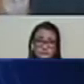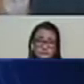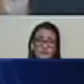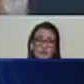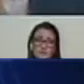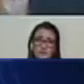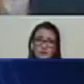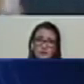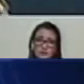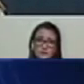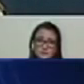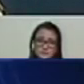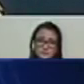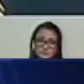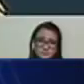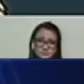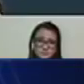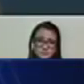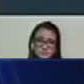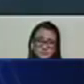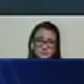llamar a votar, llamar a votar.